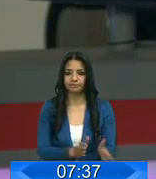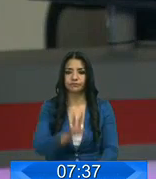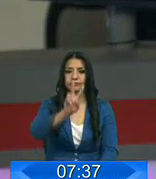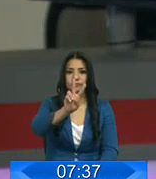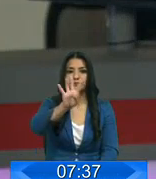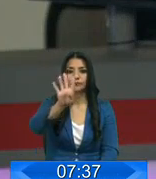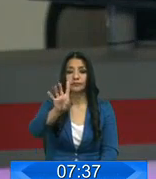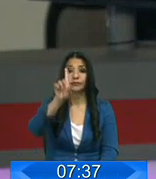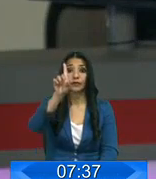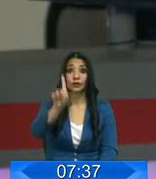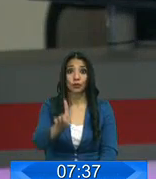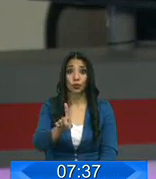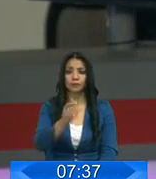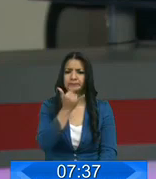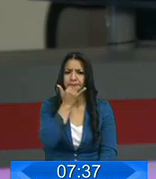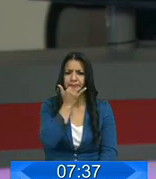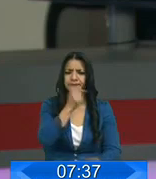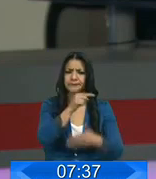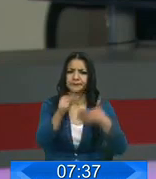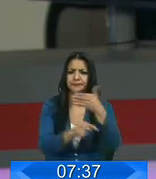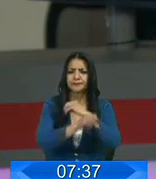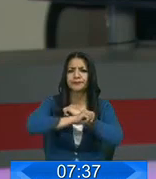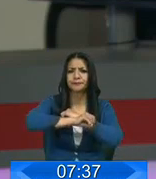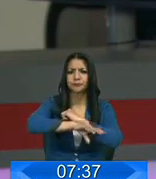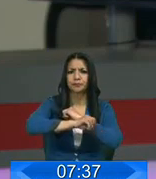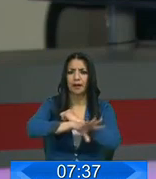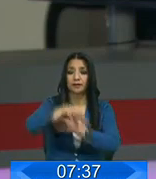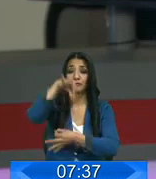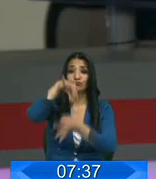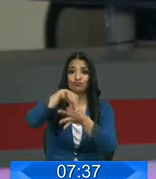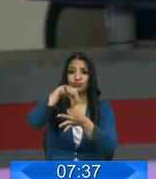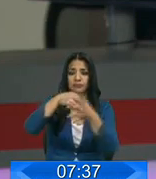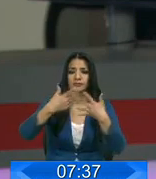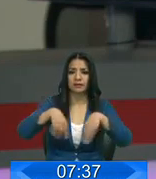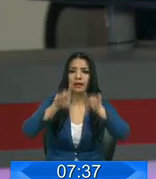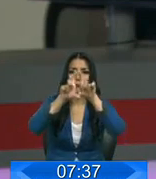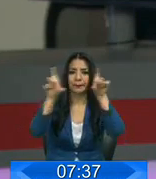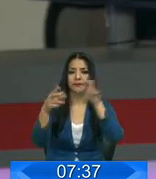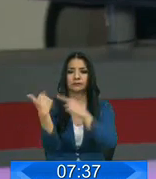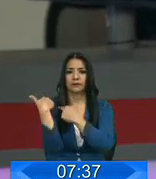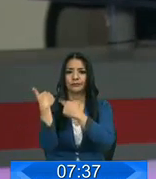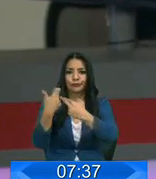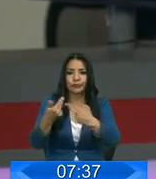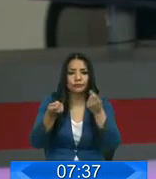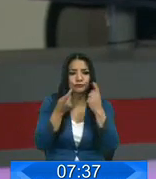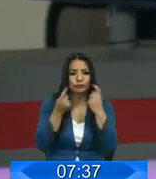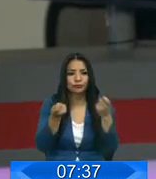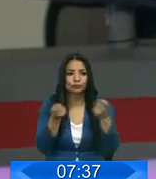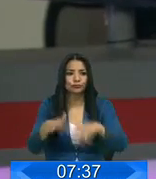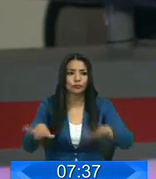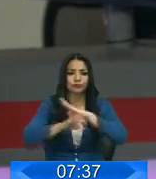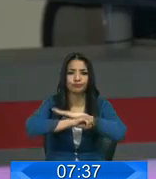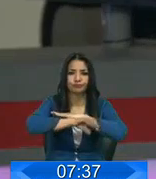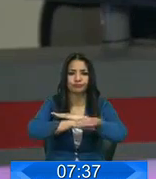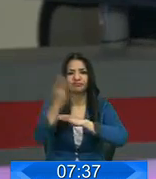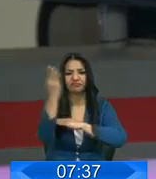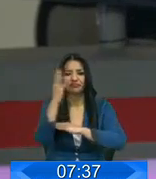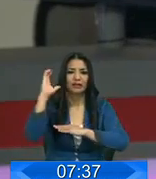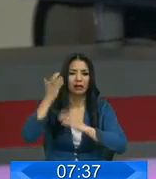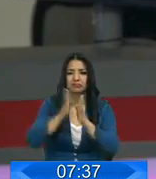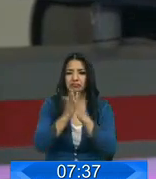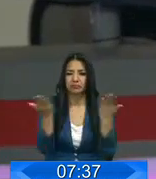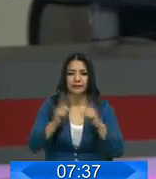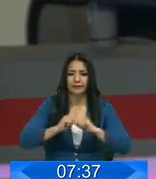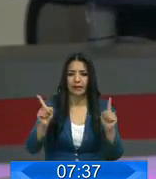241 posibles infracciones en la propaganda electoral registra la empresa encargada de efectuar el monitoreo a los medios de comunicación. La mayor